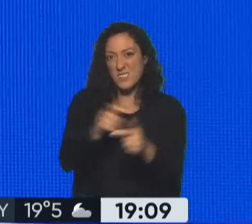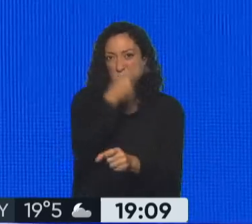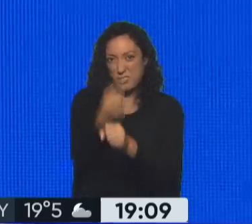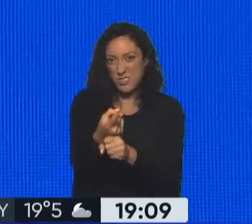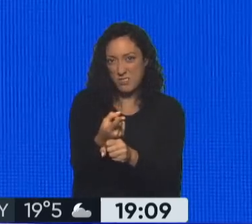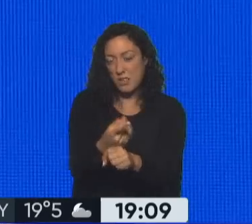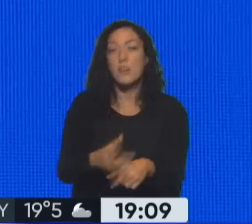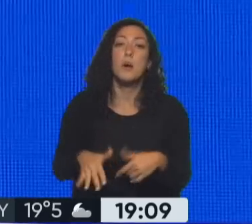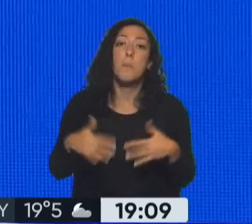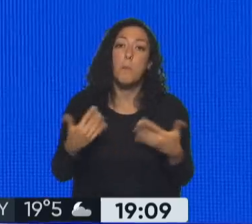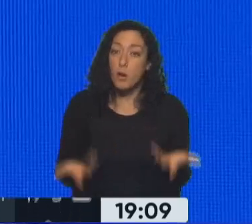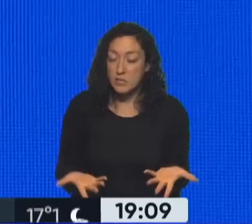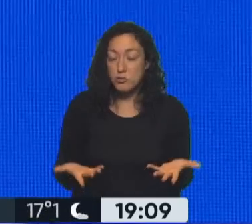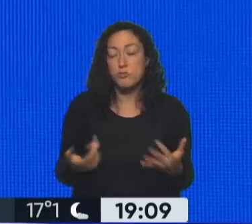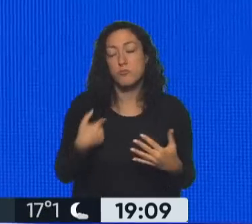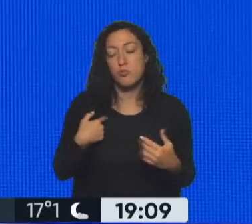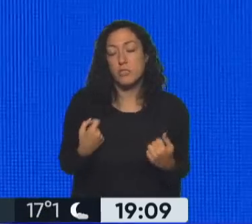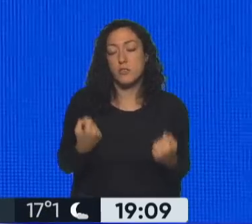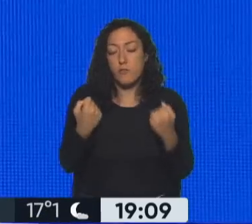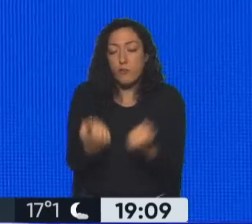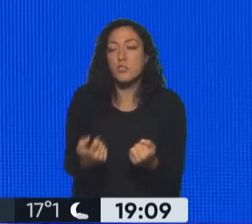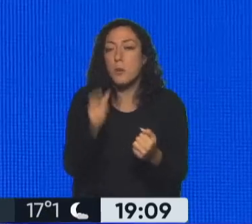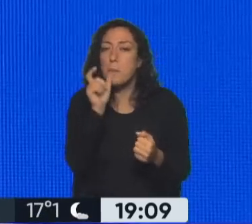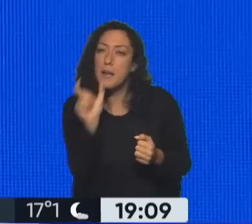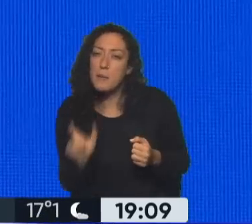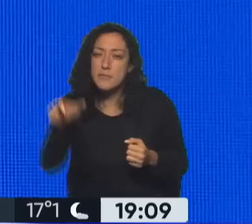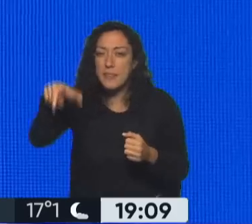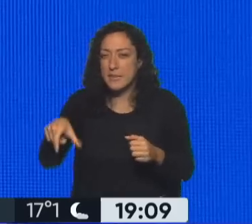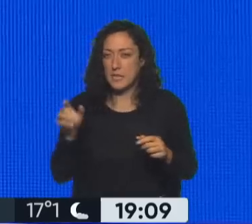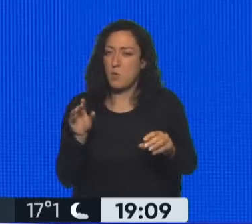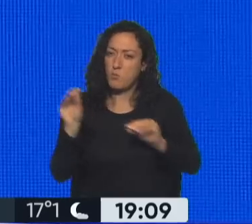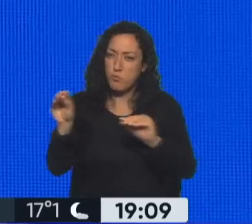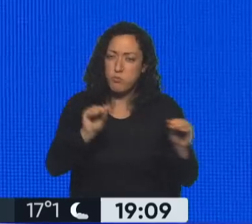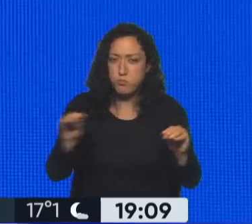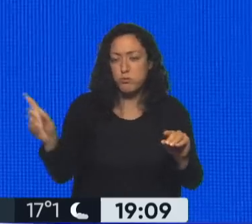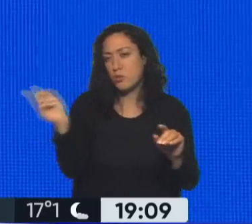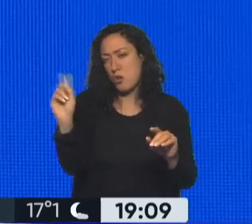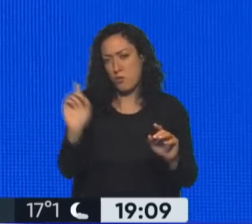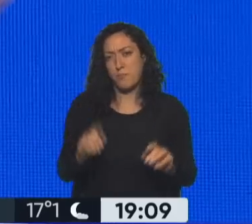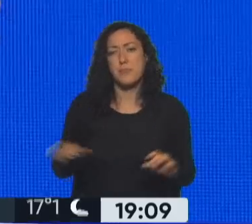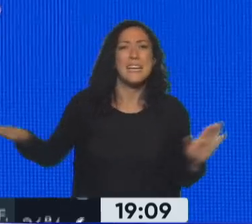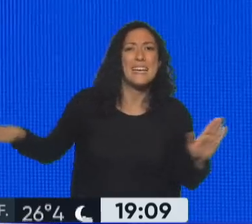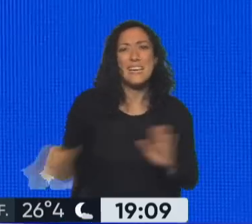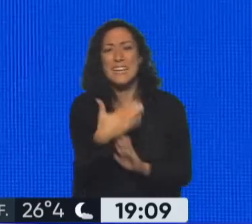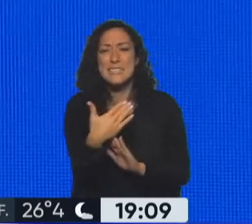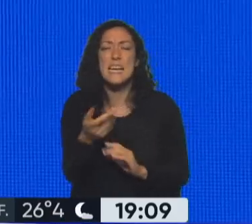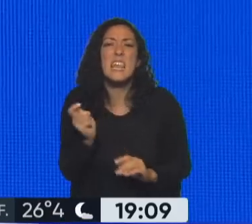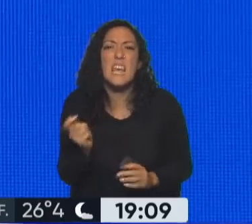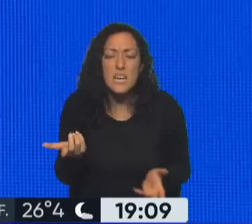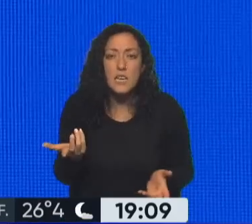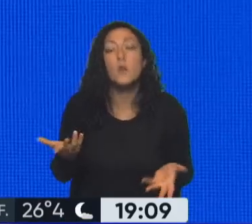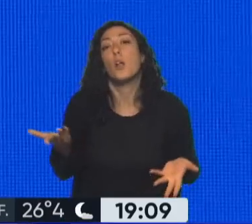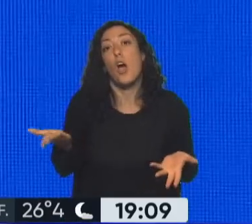eso voy a tratar de no adjetivar ni calificar. ¿Quiénes se tenían que ir? Bueno, había un gobierno que había